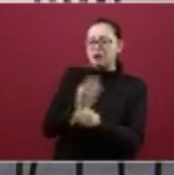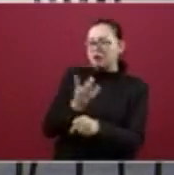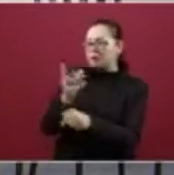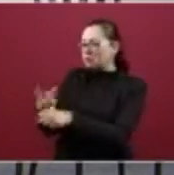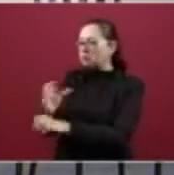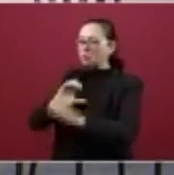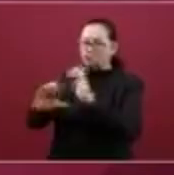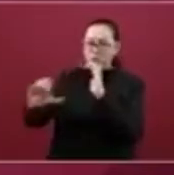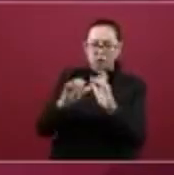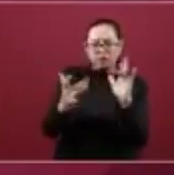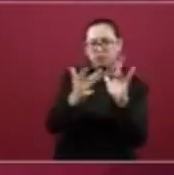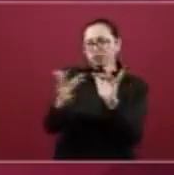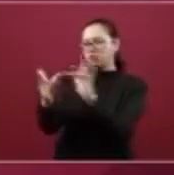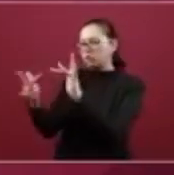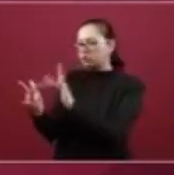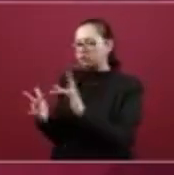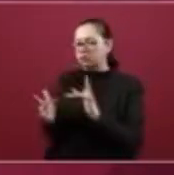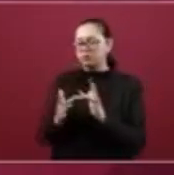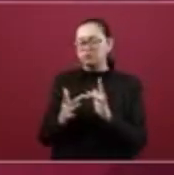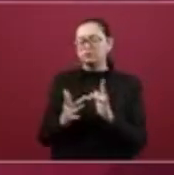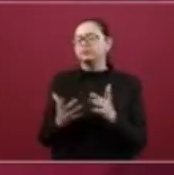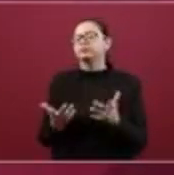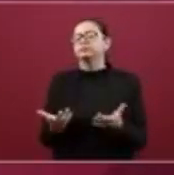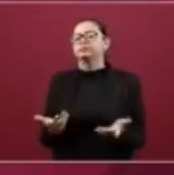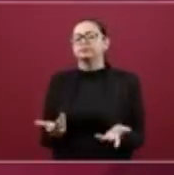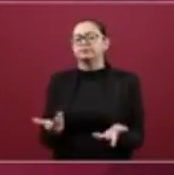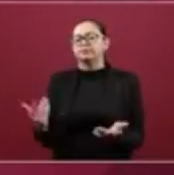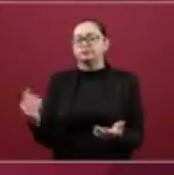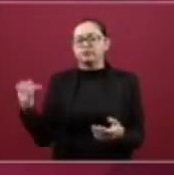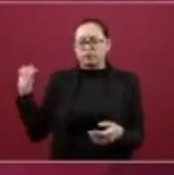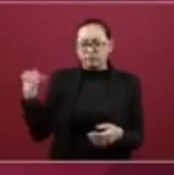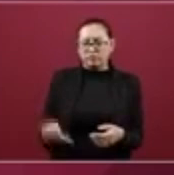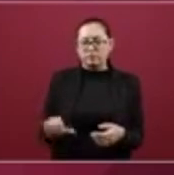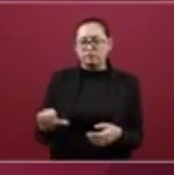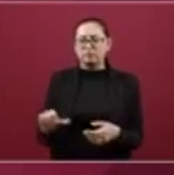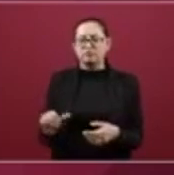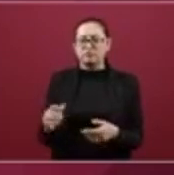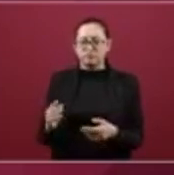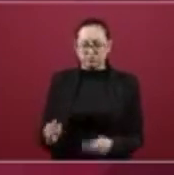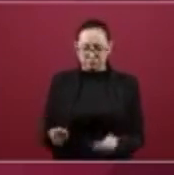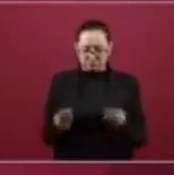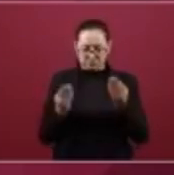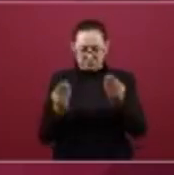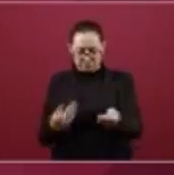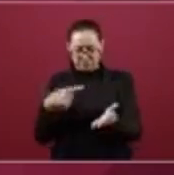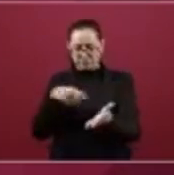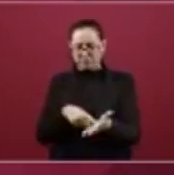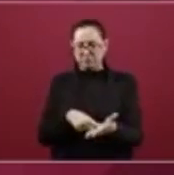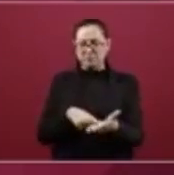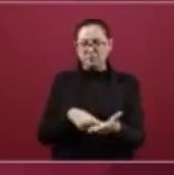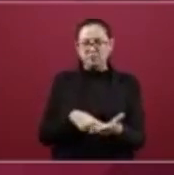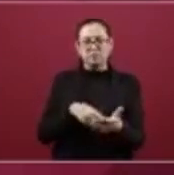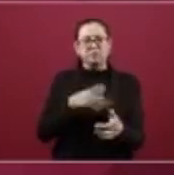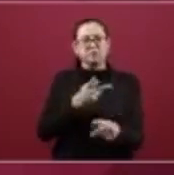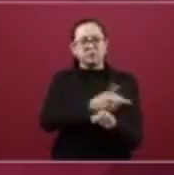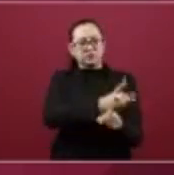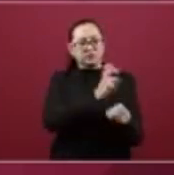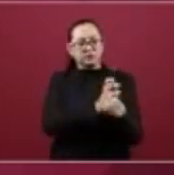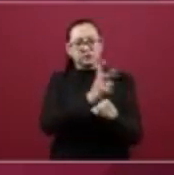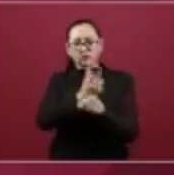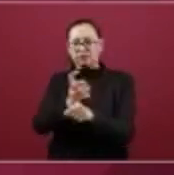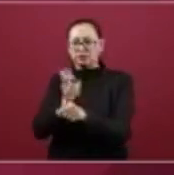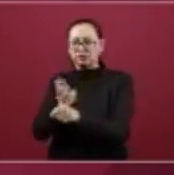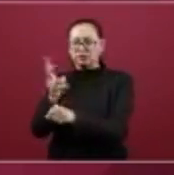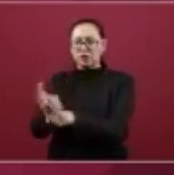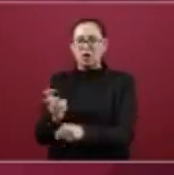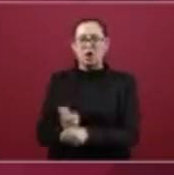telecomunicaciones. Hoy se entrega, esta licitación va a ser por invitación restringida, son